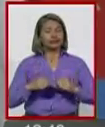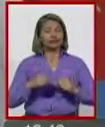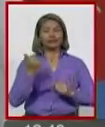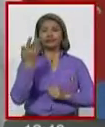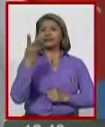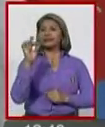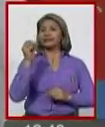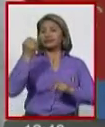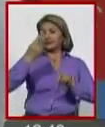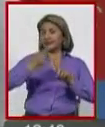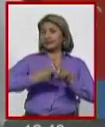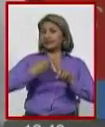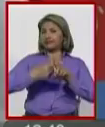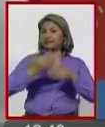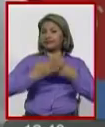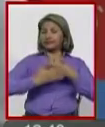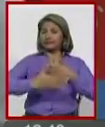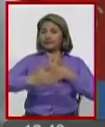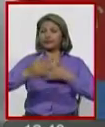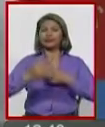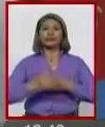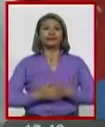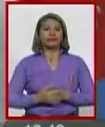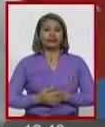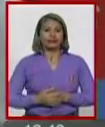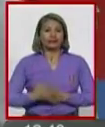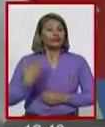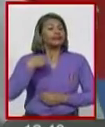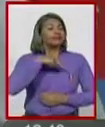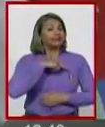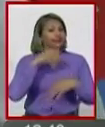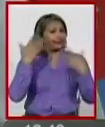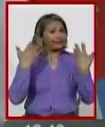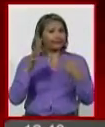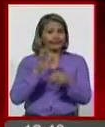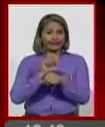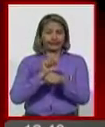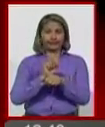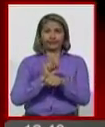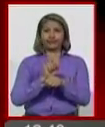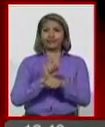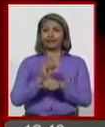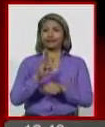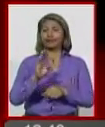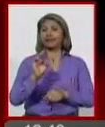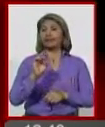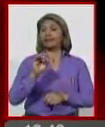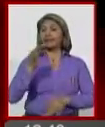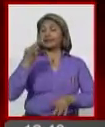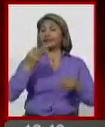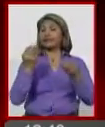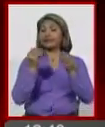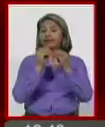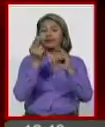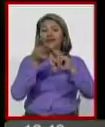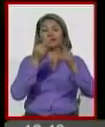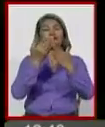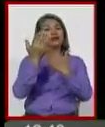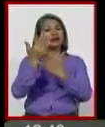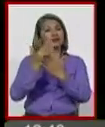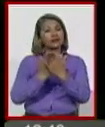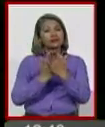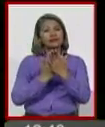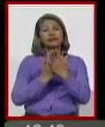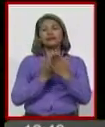por 18 meses más. Entonces, esto nosotros ya estamos trabajando. Borda señaló que si existen más artículos que afectan